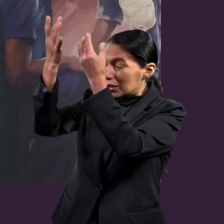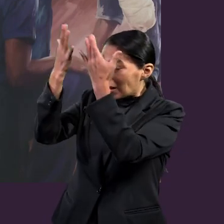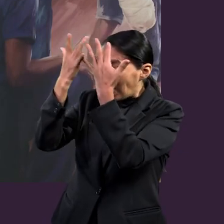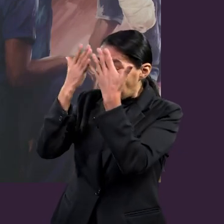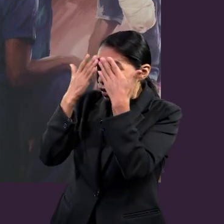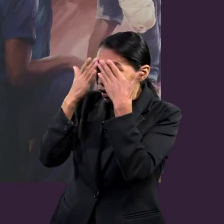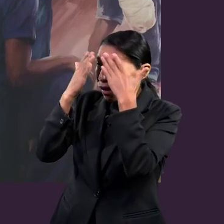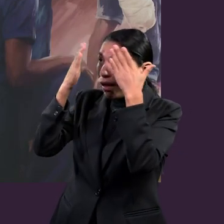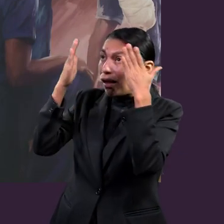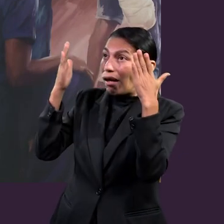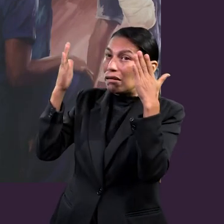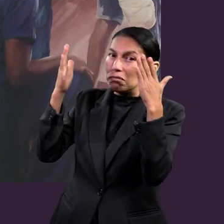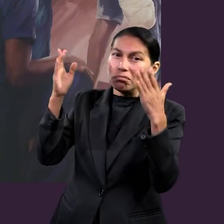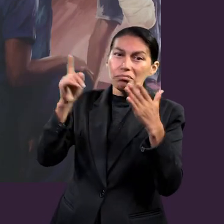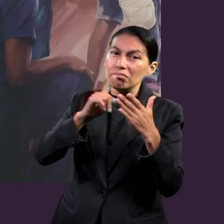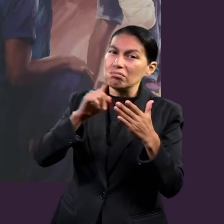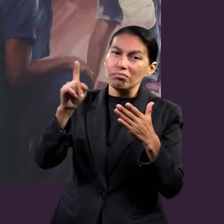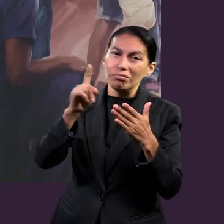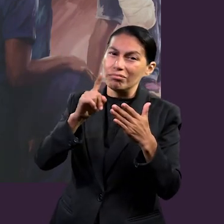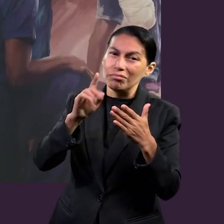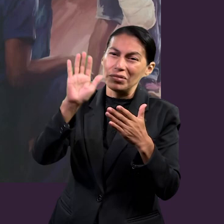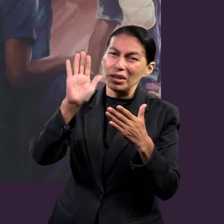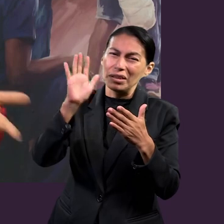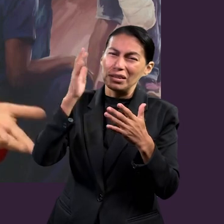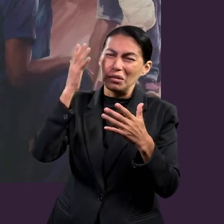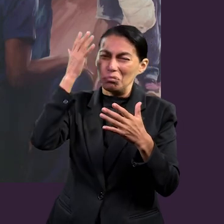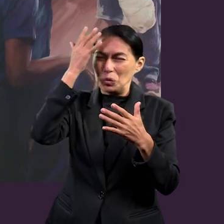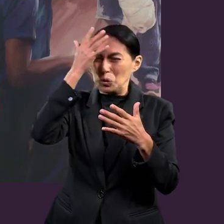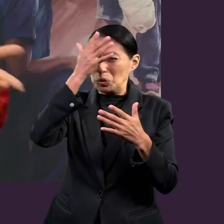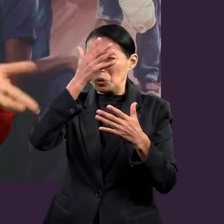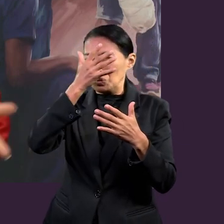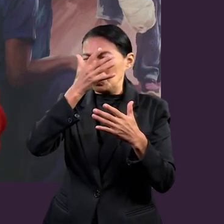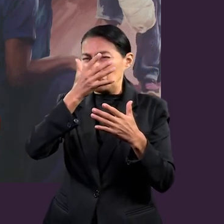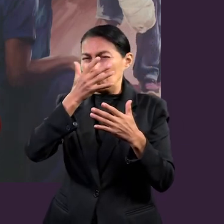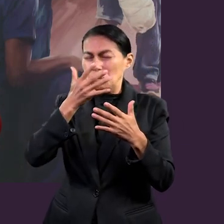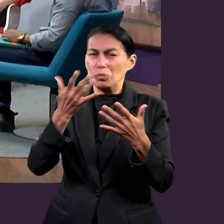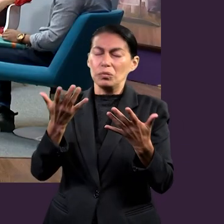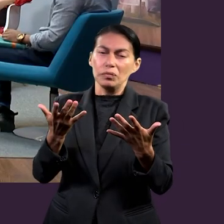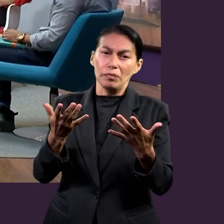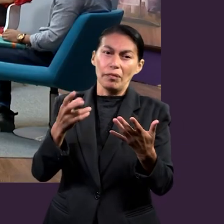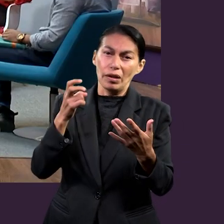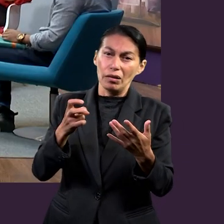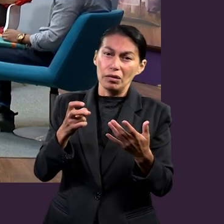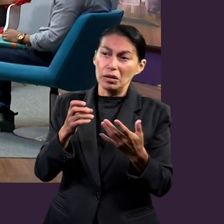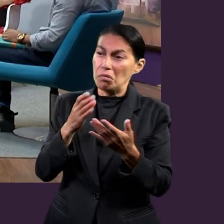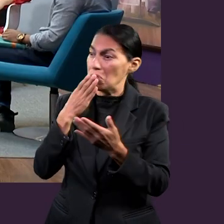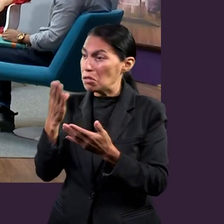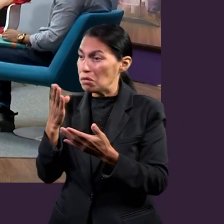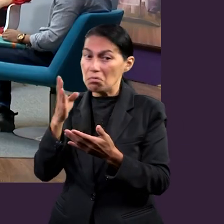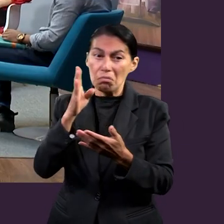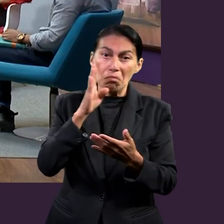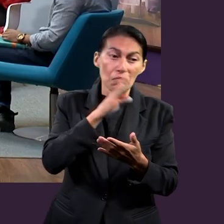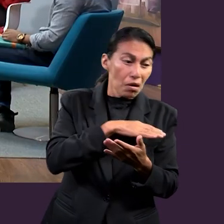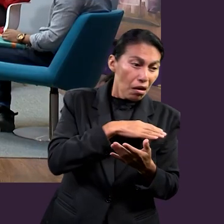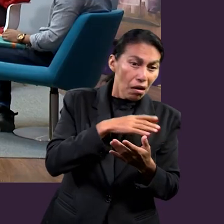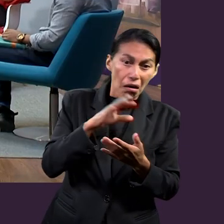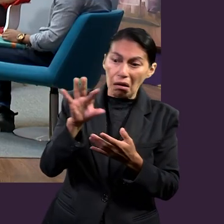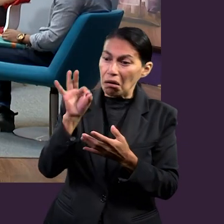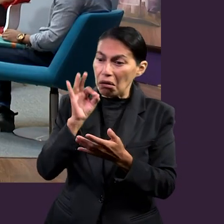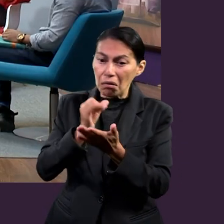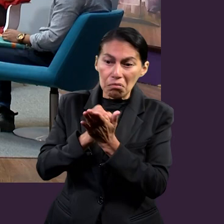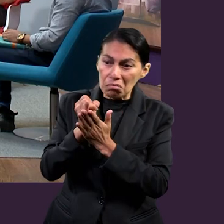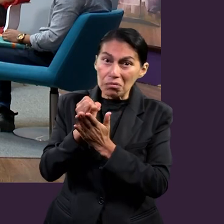Jesús nos da a nosotros para poder discernir entre lo bien y lo mal. Y entonces, ¿qué vamos a hacer? Dice que nuestra mente está como